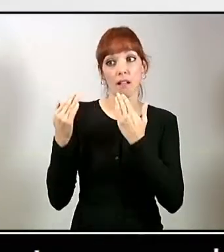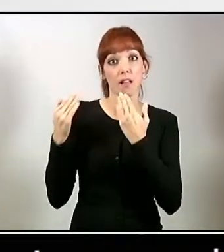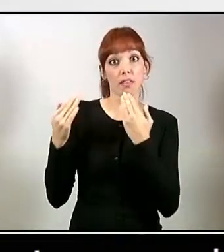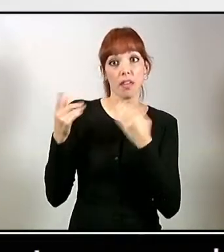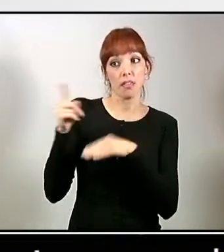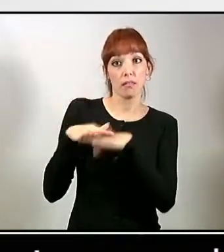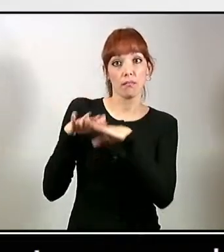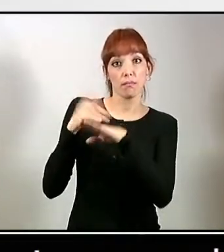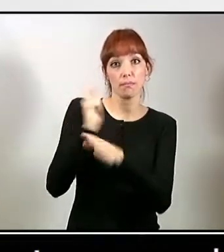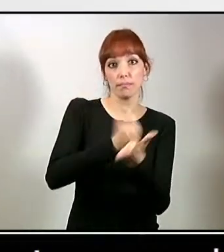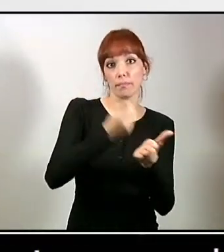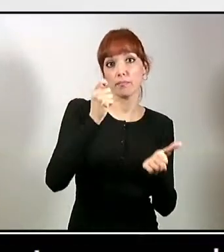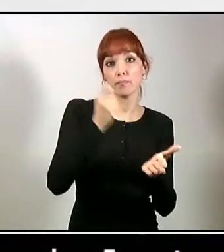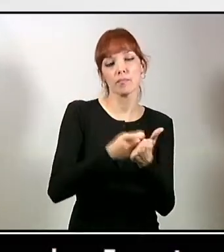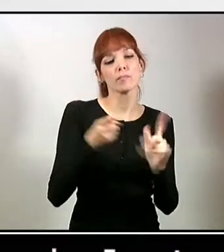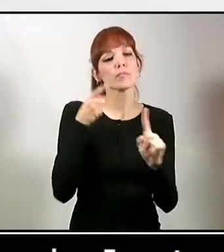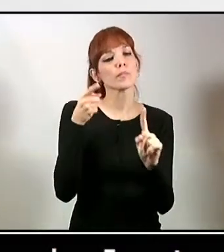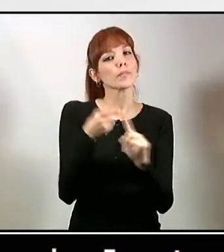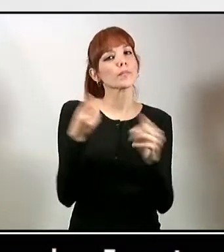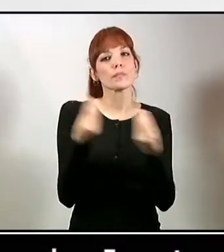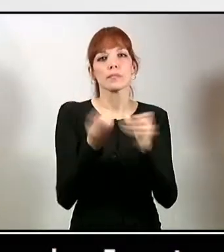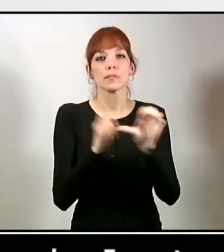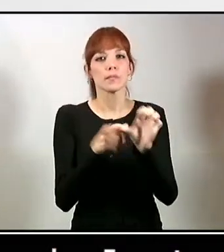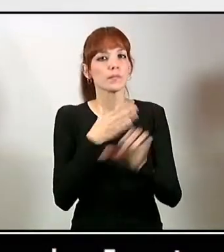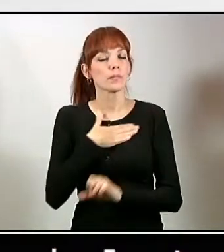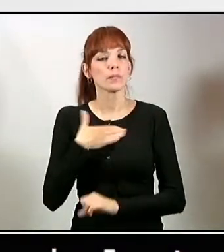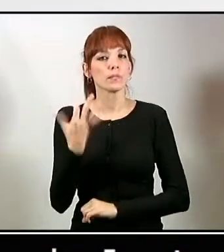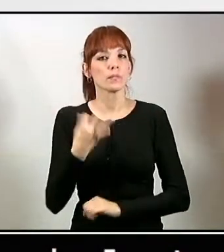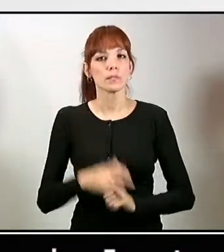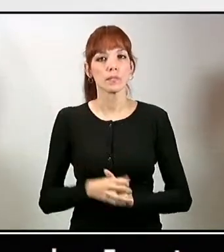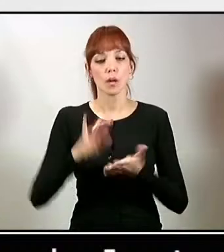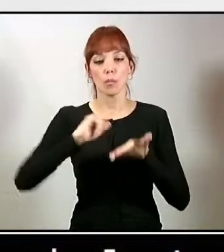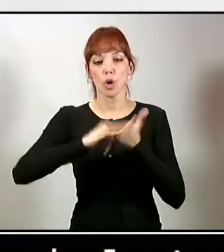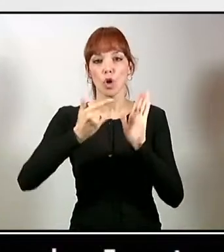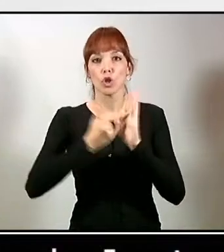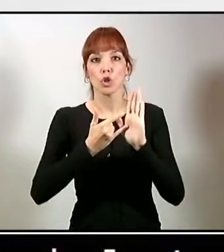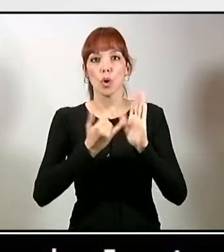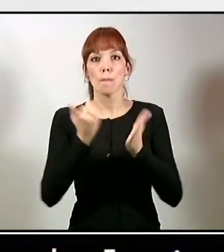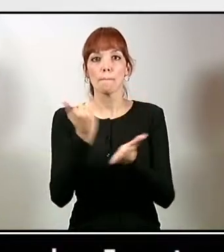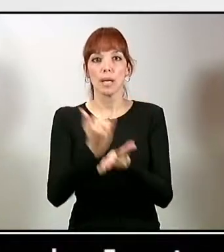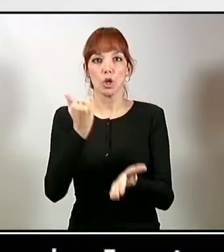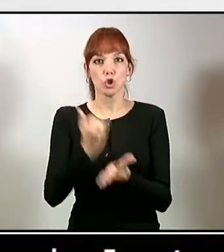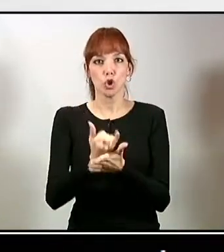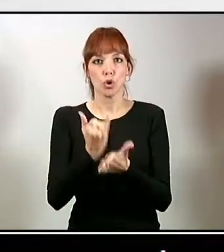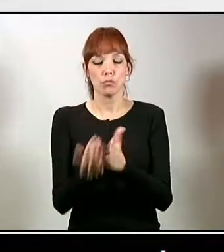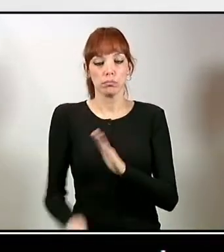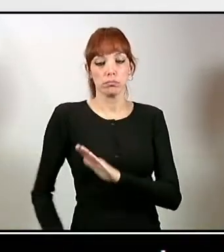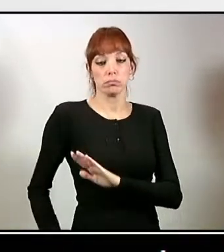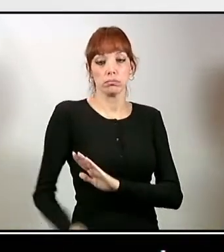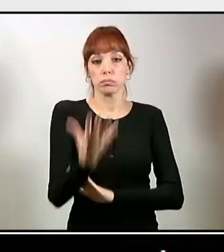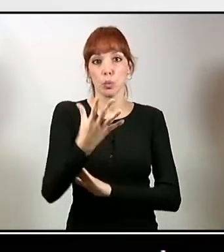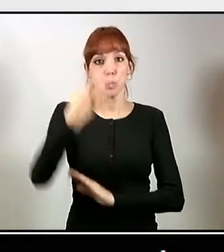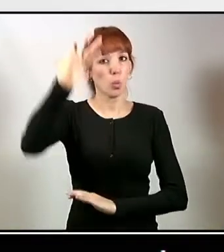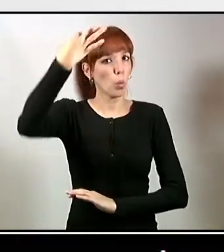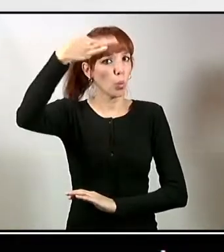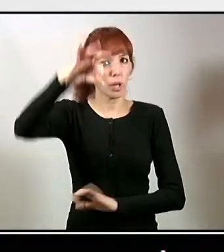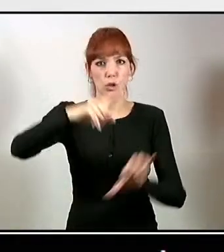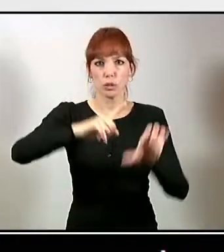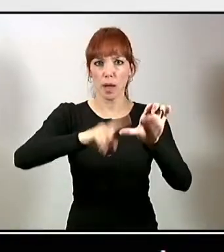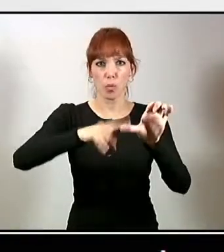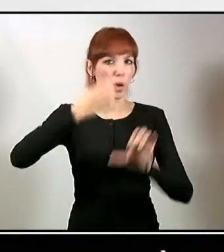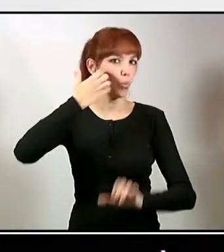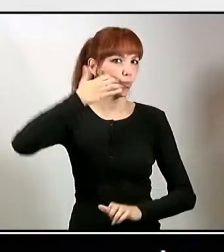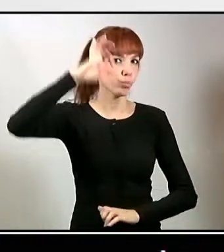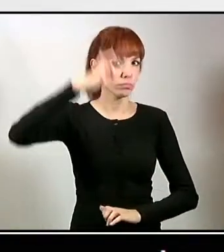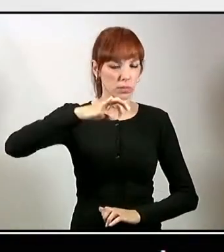que la Junta de Extremadura pretende es poner en marcha un proyecto piloto que no solamente es único en la región, sino